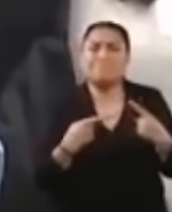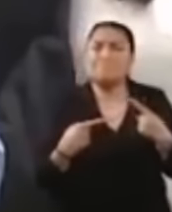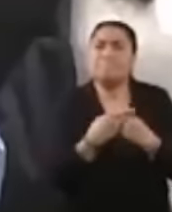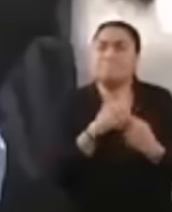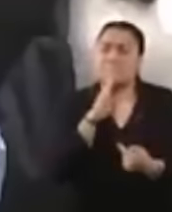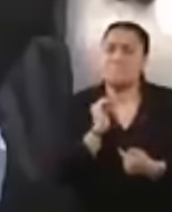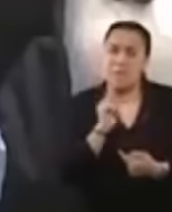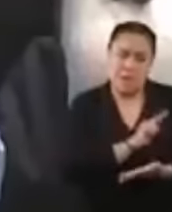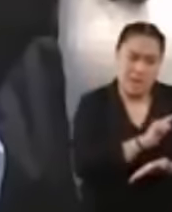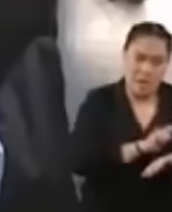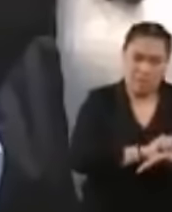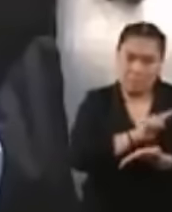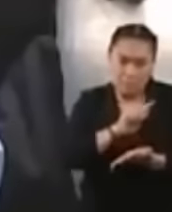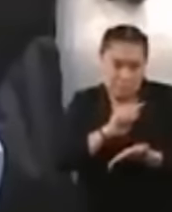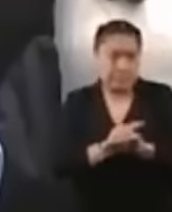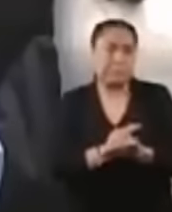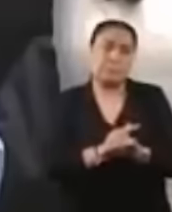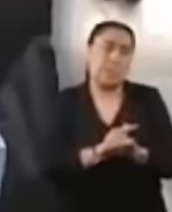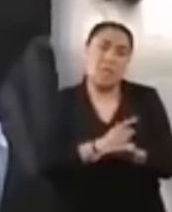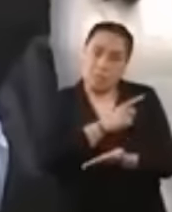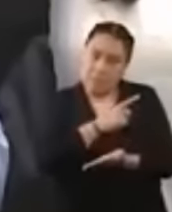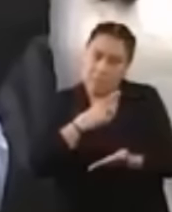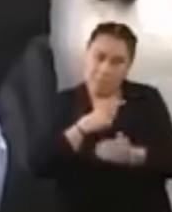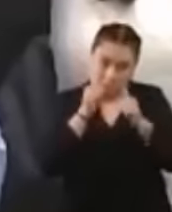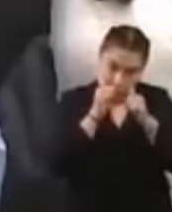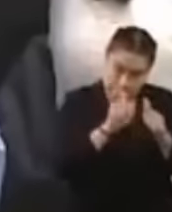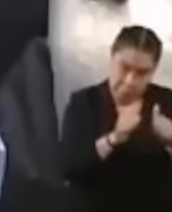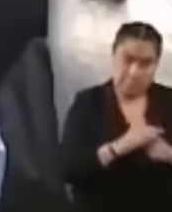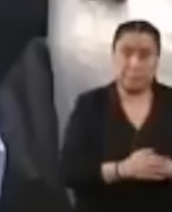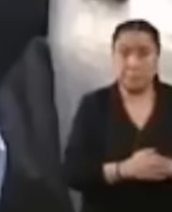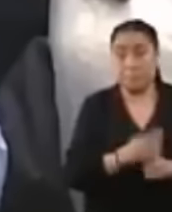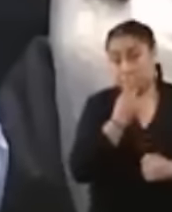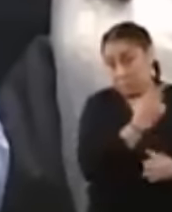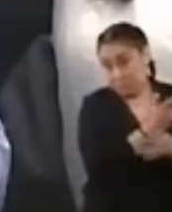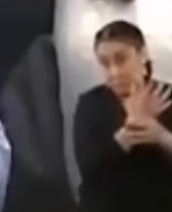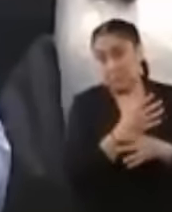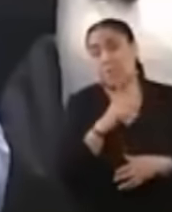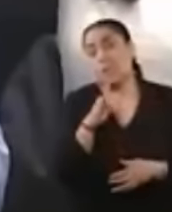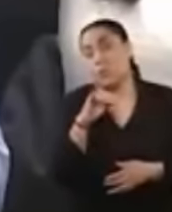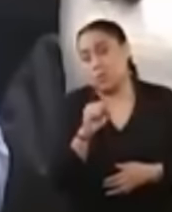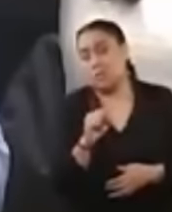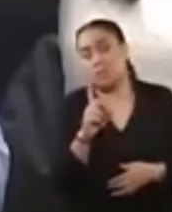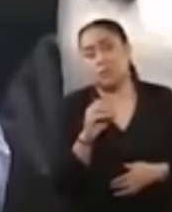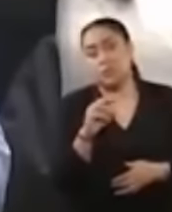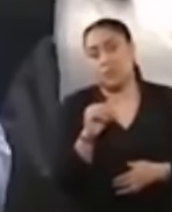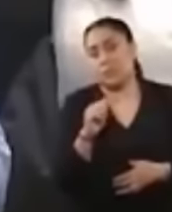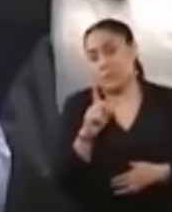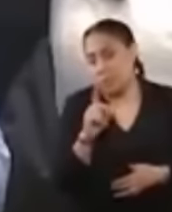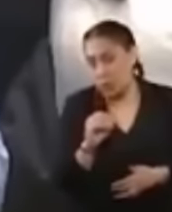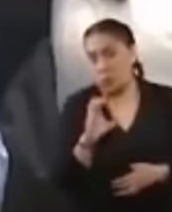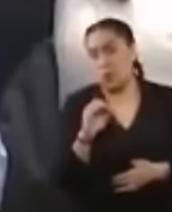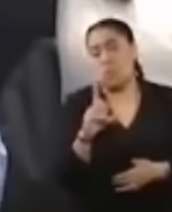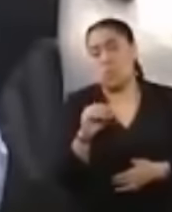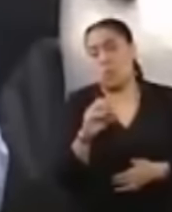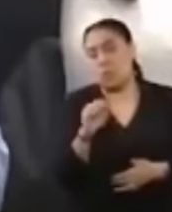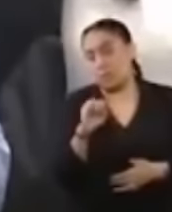ley quienes deberían de servirla. Luis Donaldo Colosio, que en paz descanse.